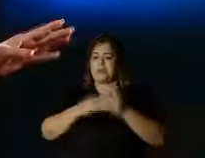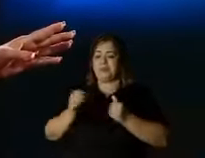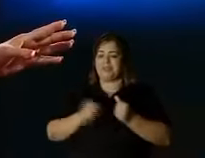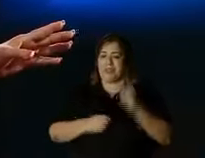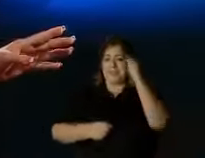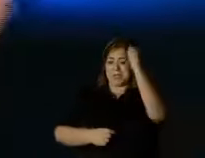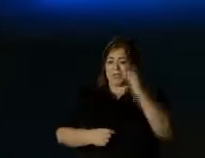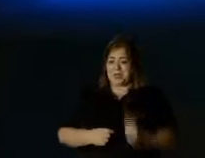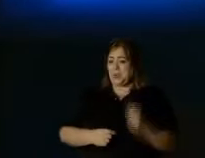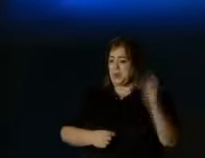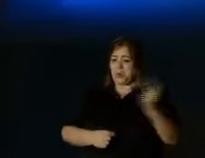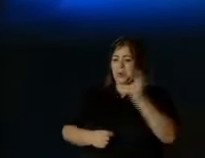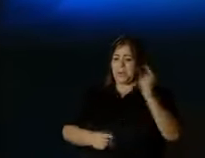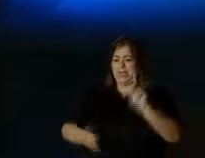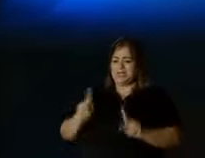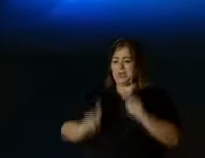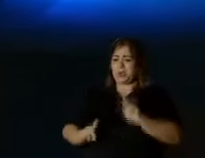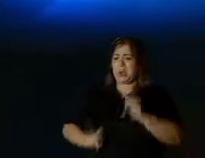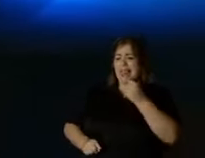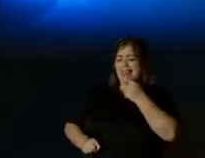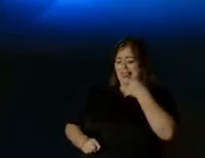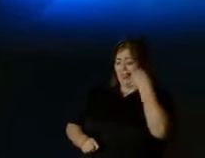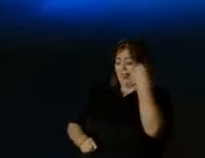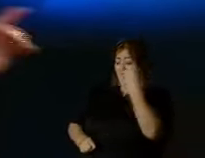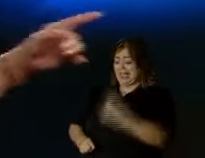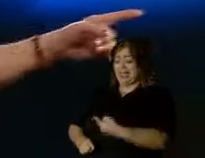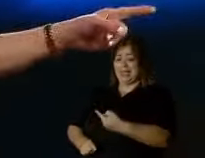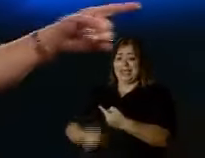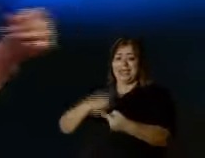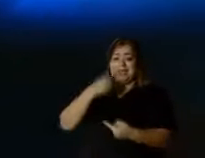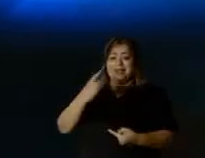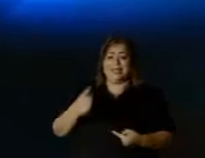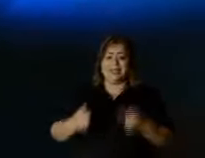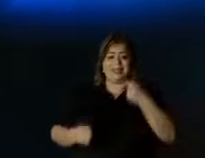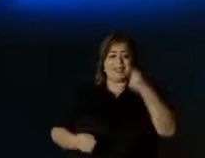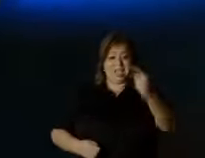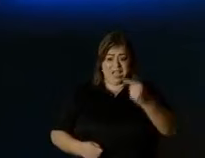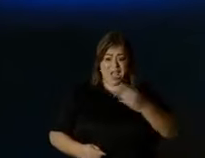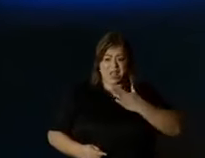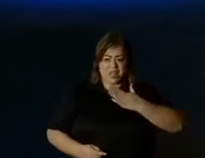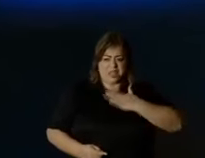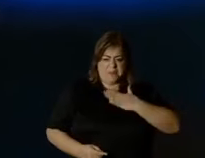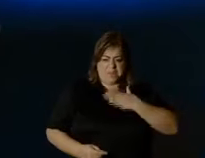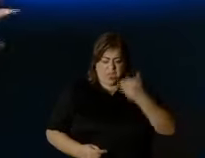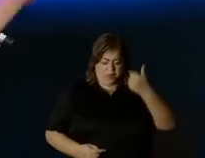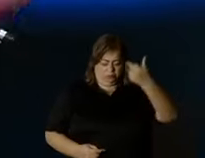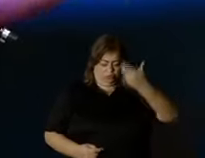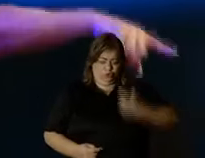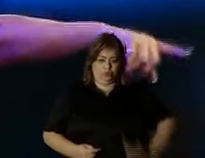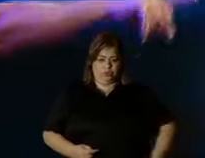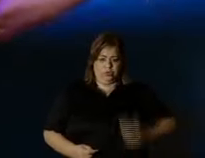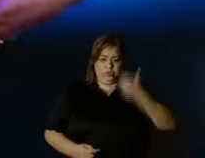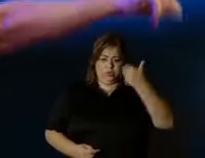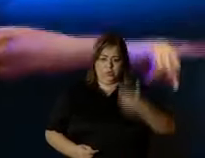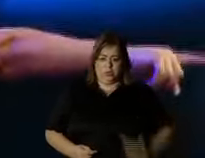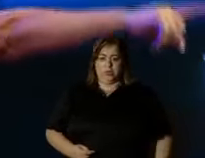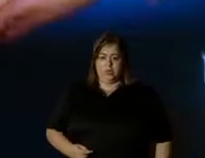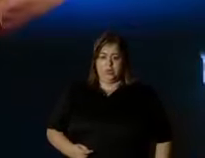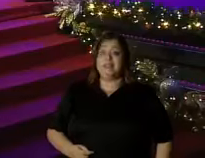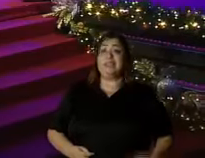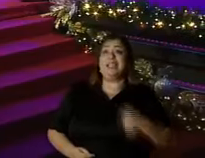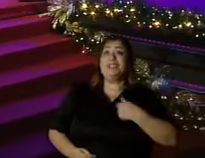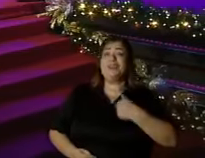Si algo hay que decir, que digan de mí que camine